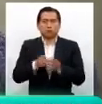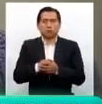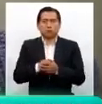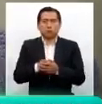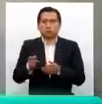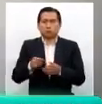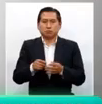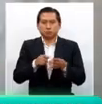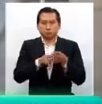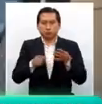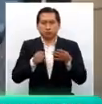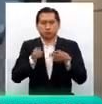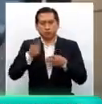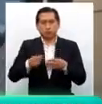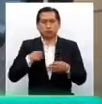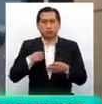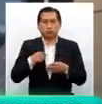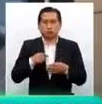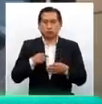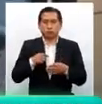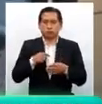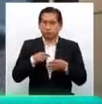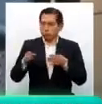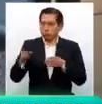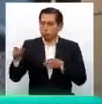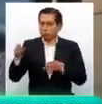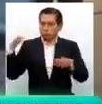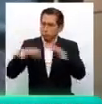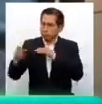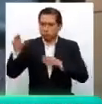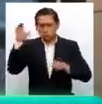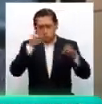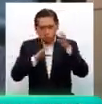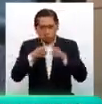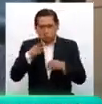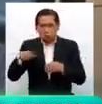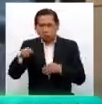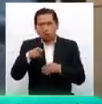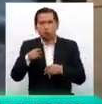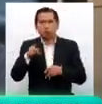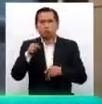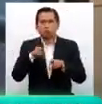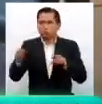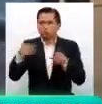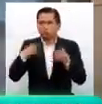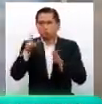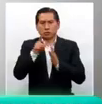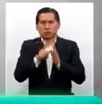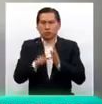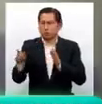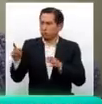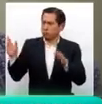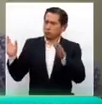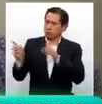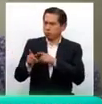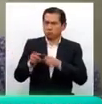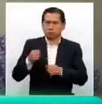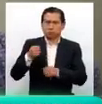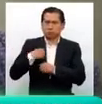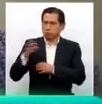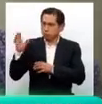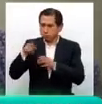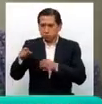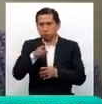agosto. Y entraron entonces buscando a la gente, tenían su lista. Felizmente